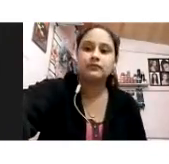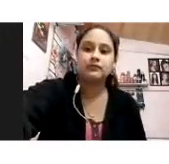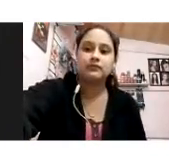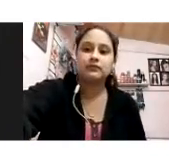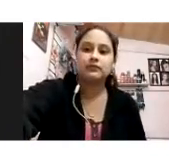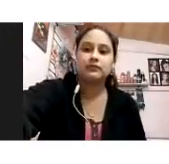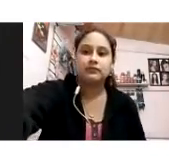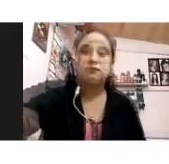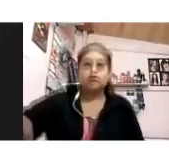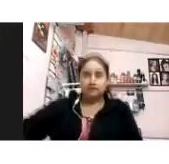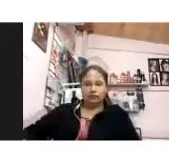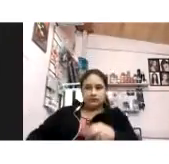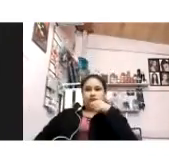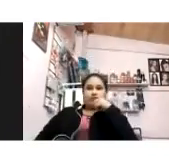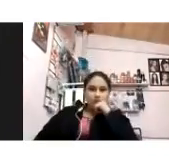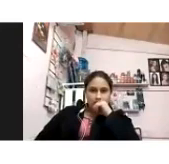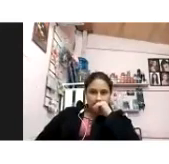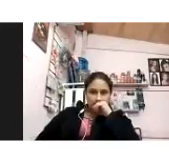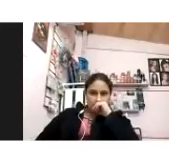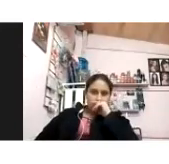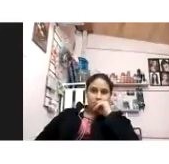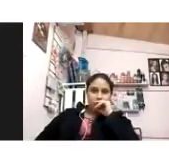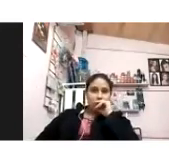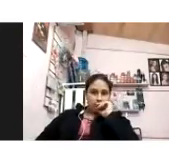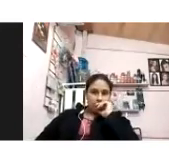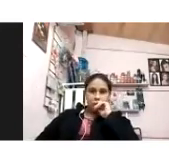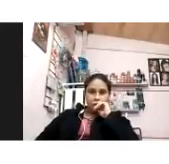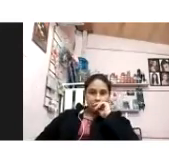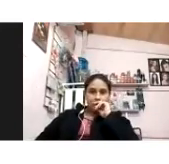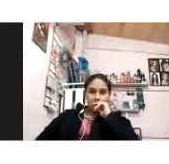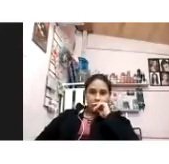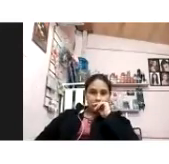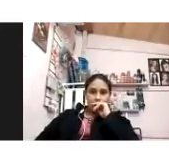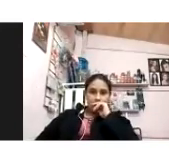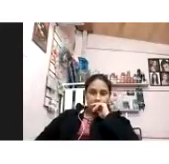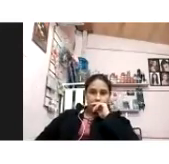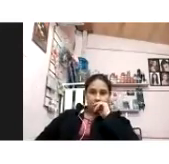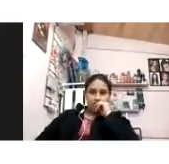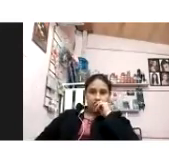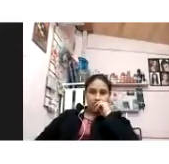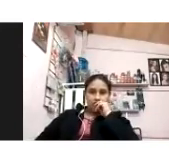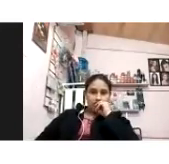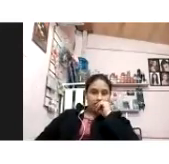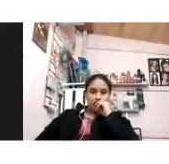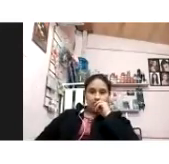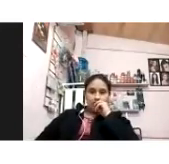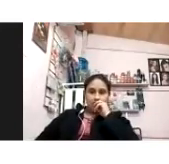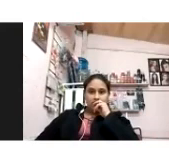qué entraría en depresión una persona? No hay una sola causa, porque a veces rompió con su novio,